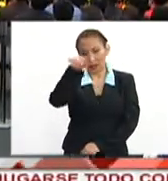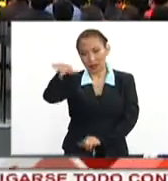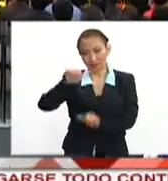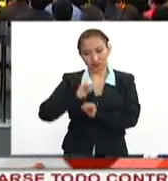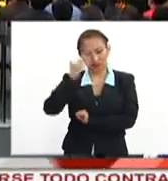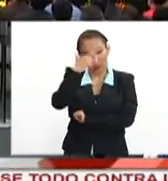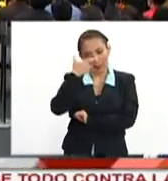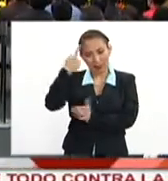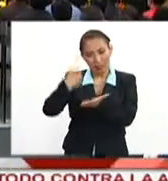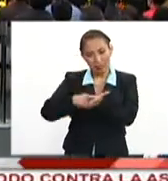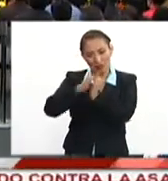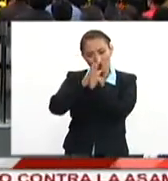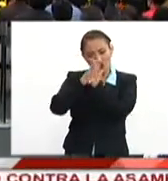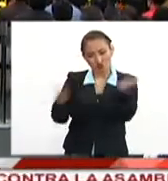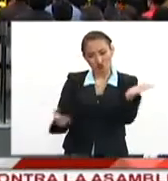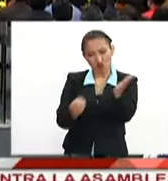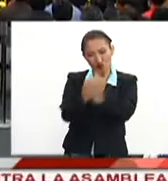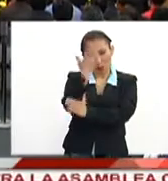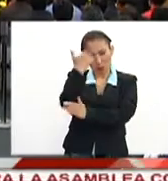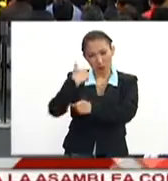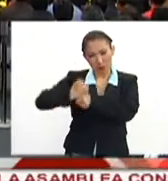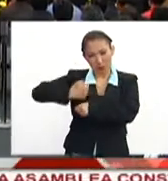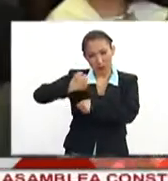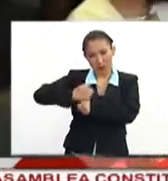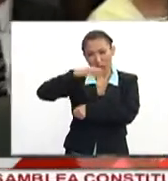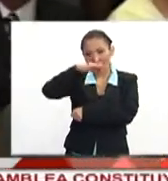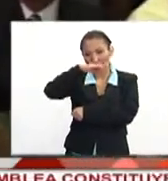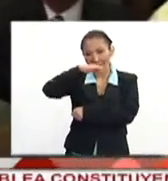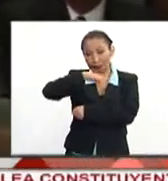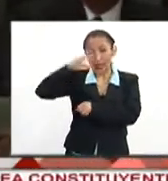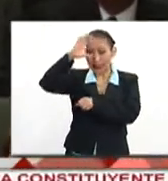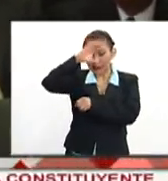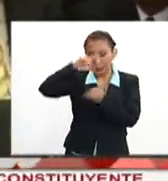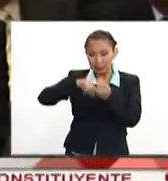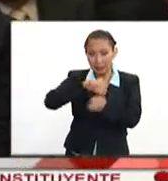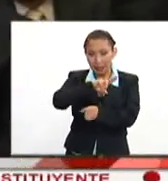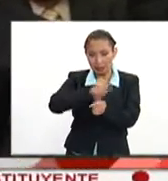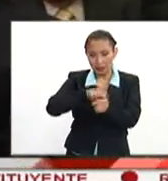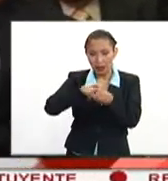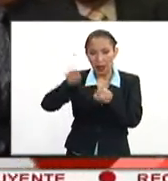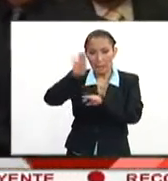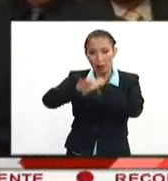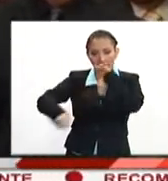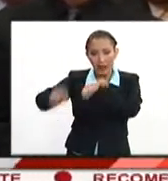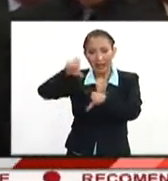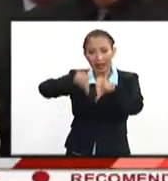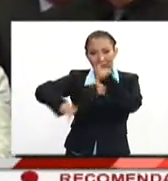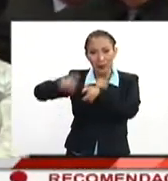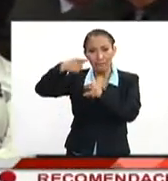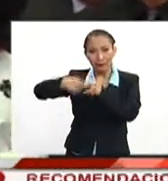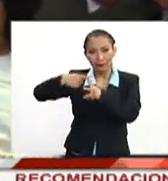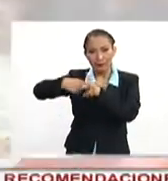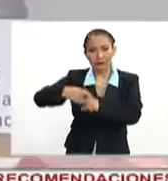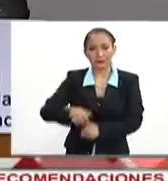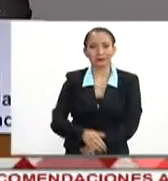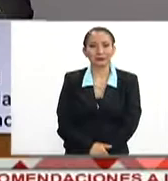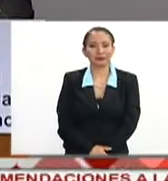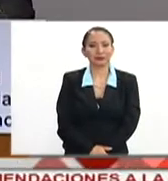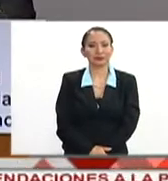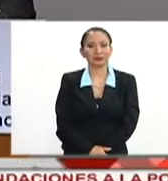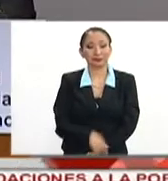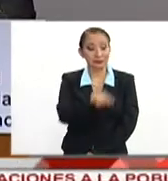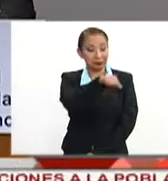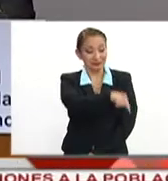de revisar los contenidos de los nuevos libros de texto gratuitos en materias como ciencias naturales, biología, química y matemáticas.